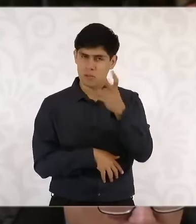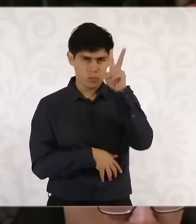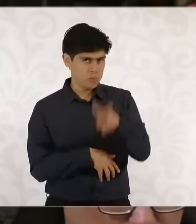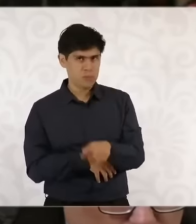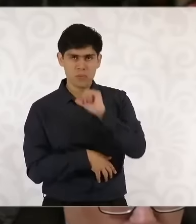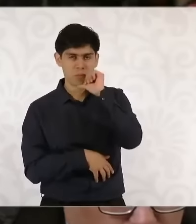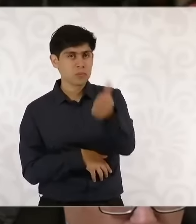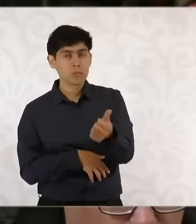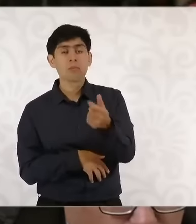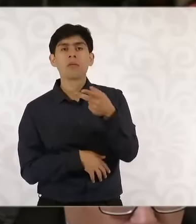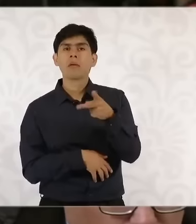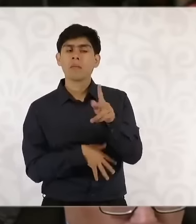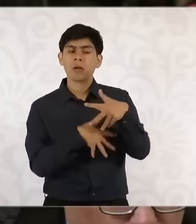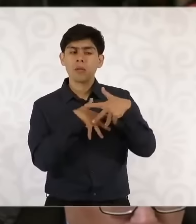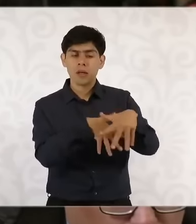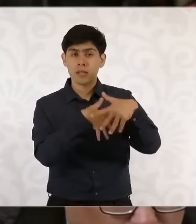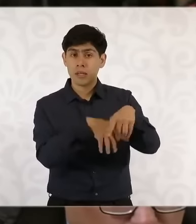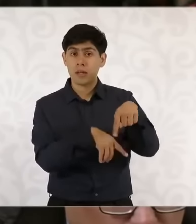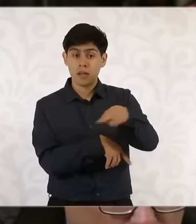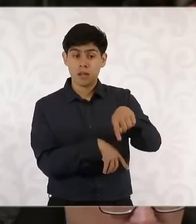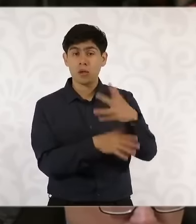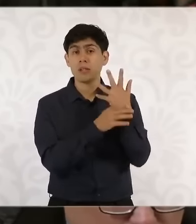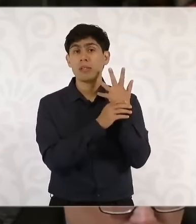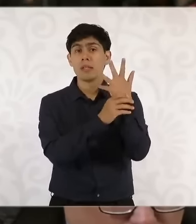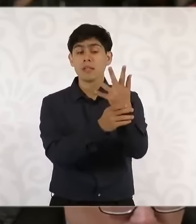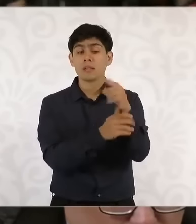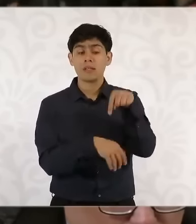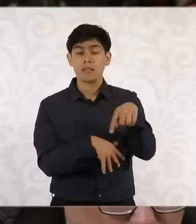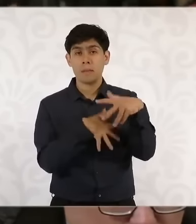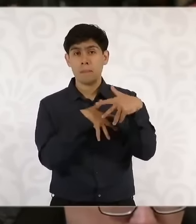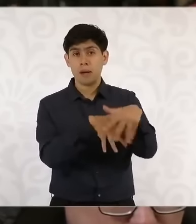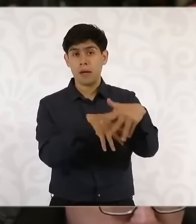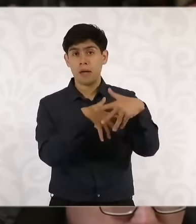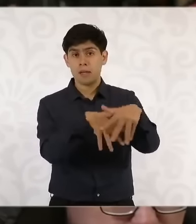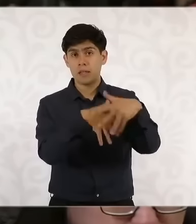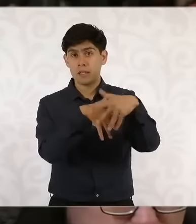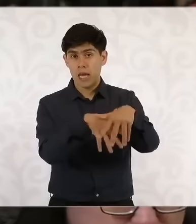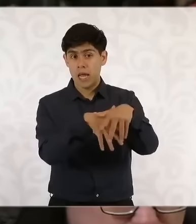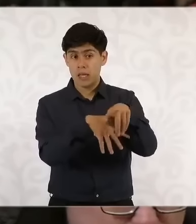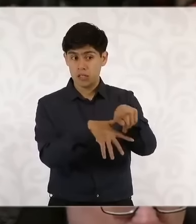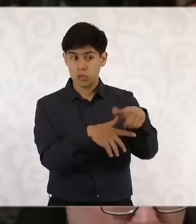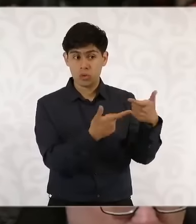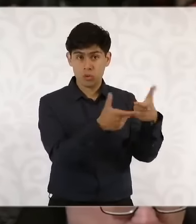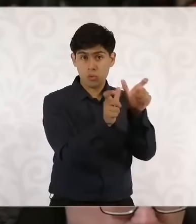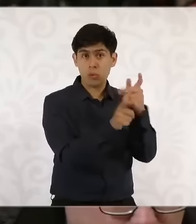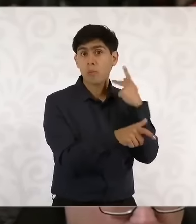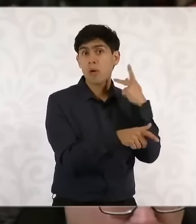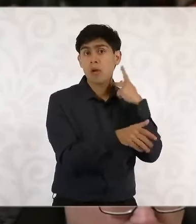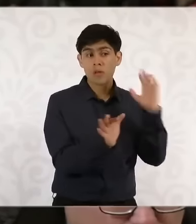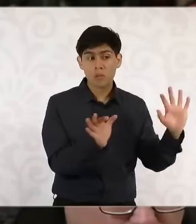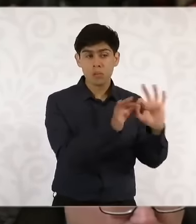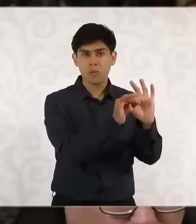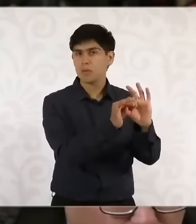que especialmente se enfocaban en que era una marcha que no era de partidos. Mas,